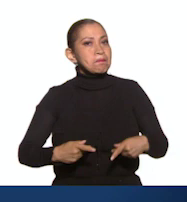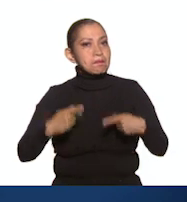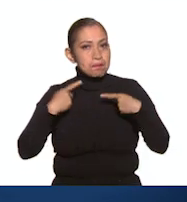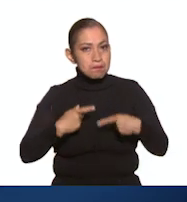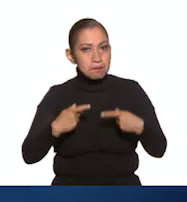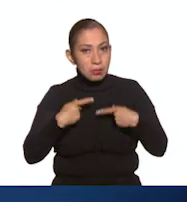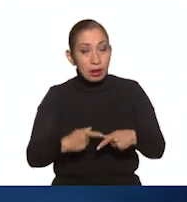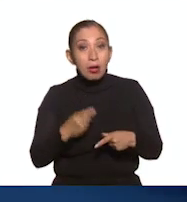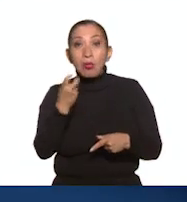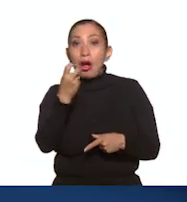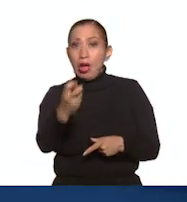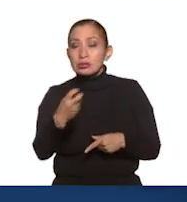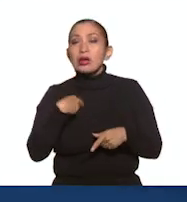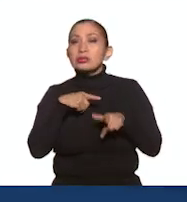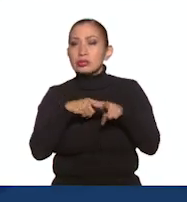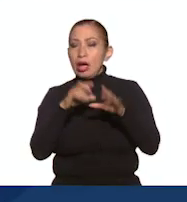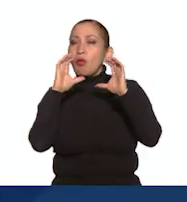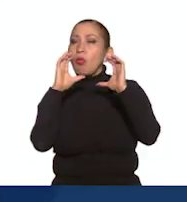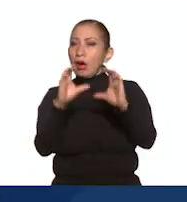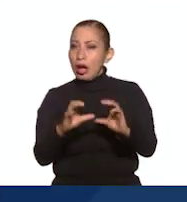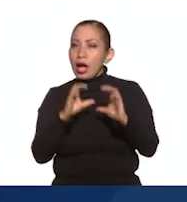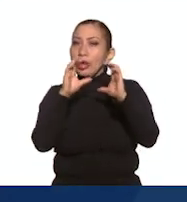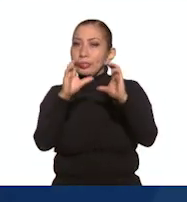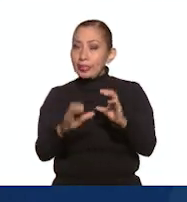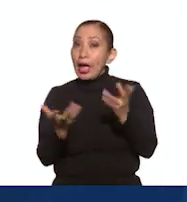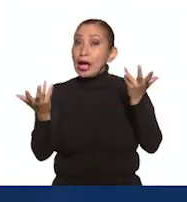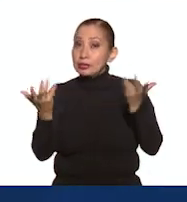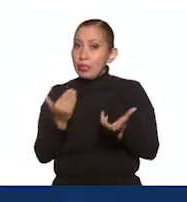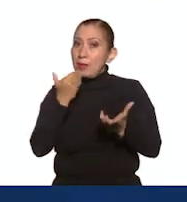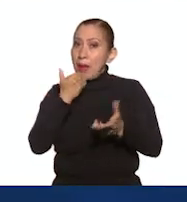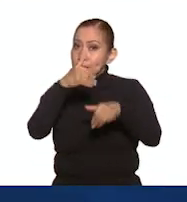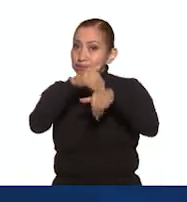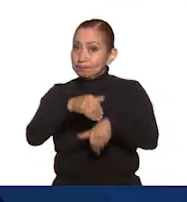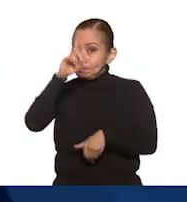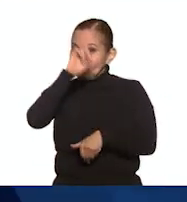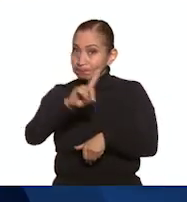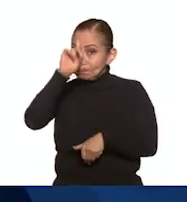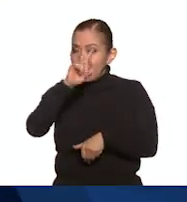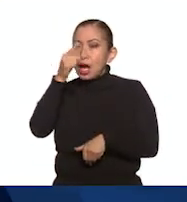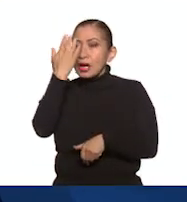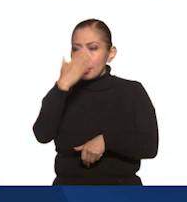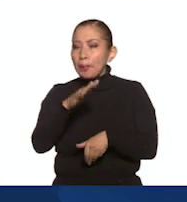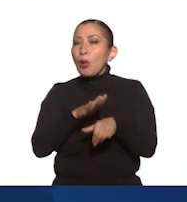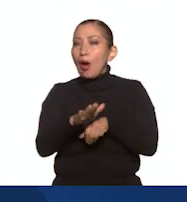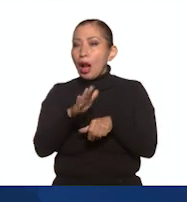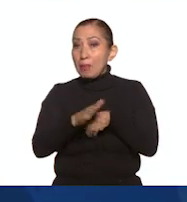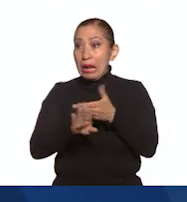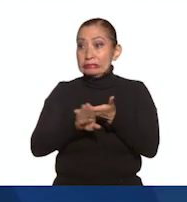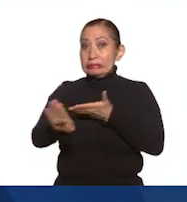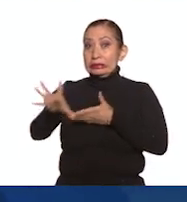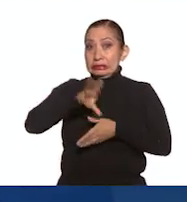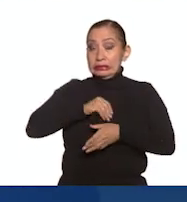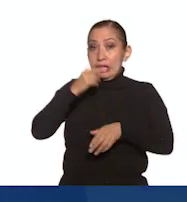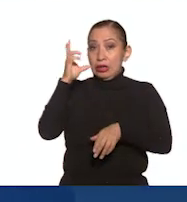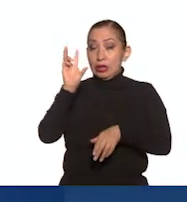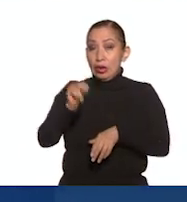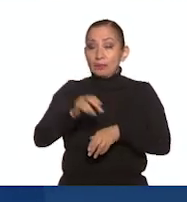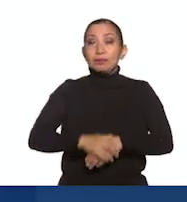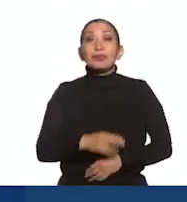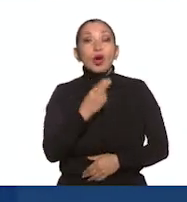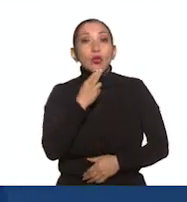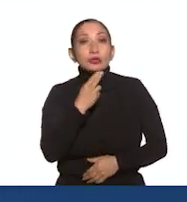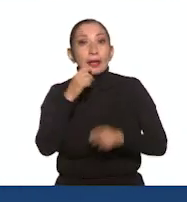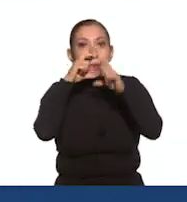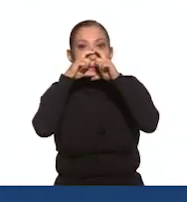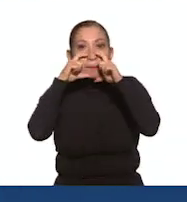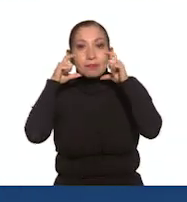personas. Por eso hay que continuar cuidándonos siguiendo las buenas prácticas que ya todos conocemos para evitar contagiarnos.